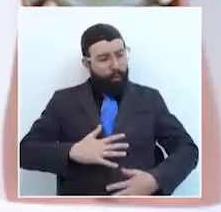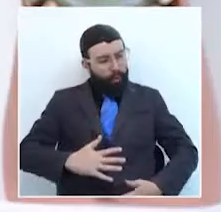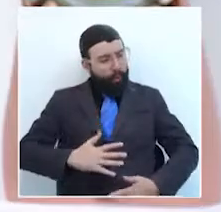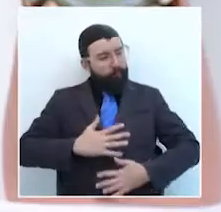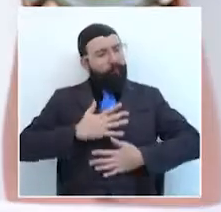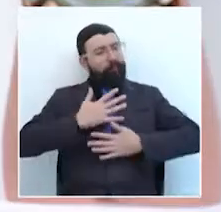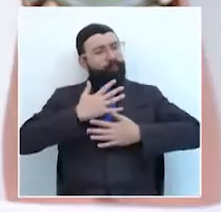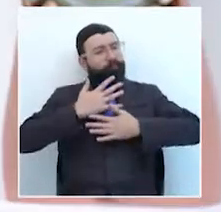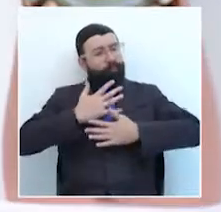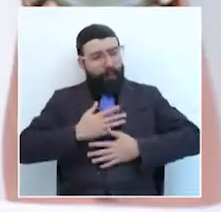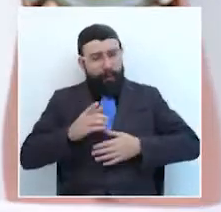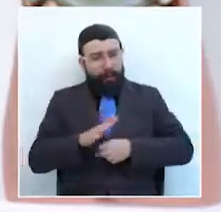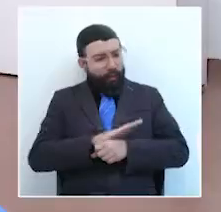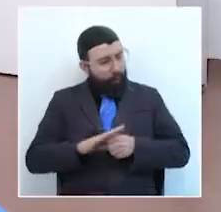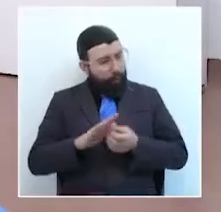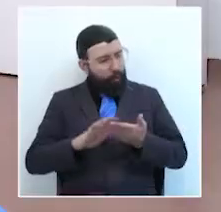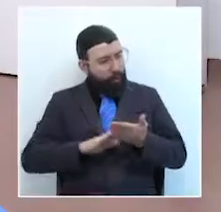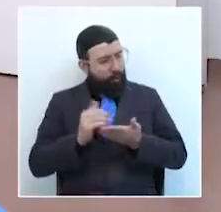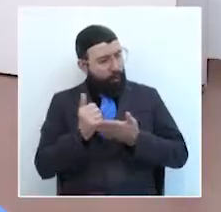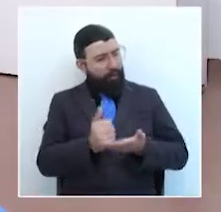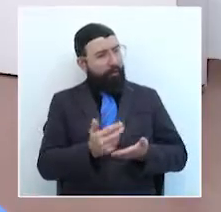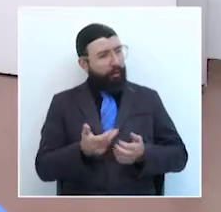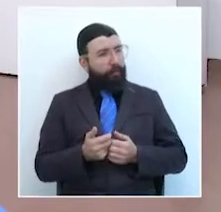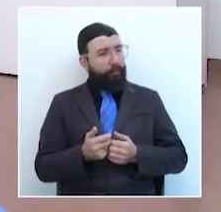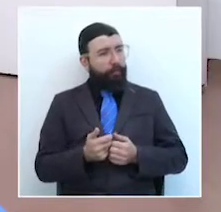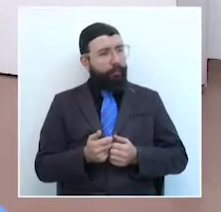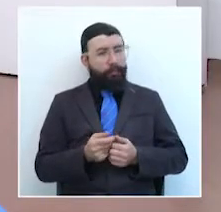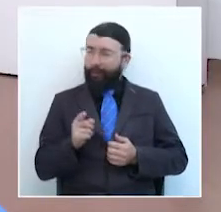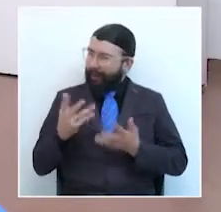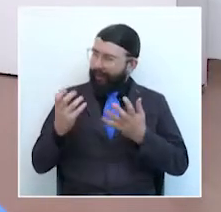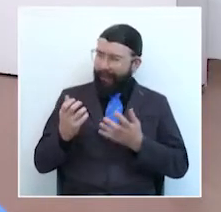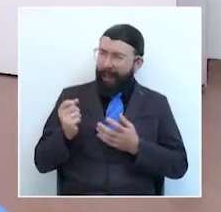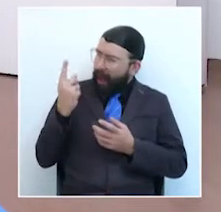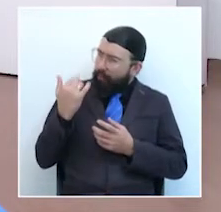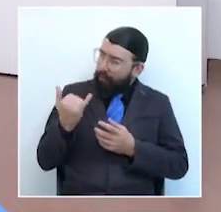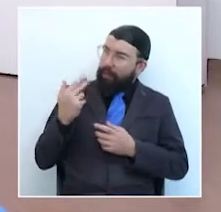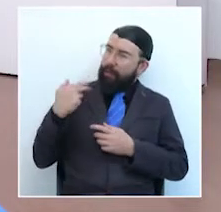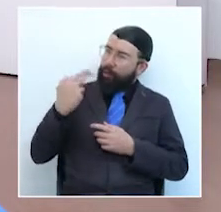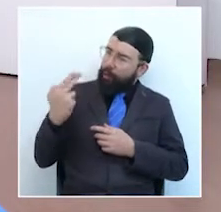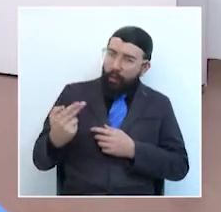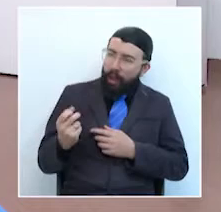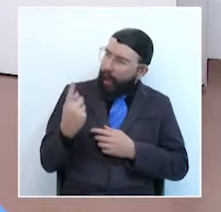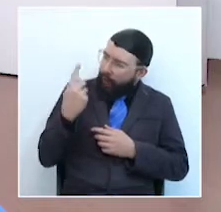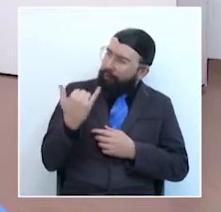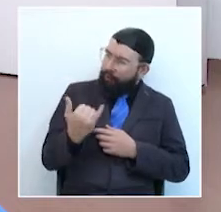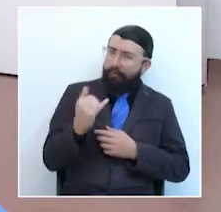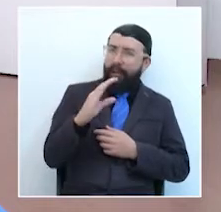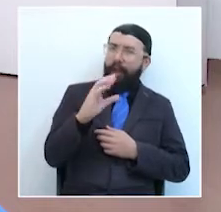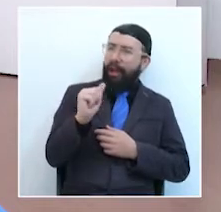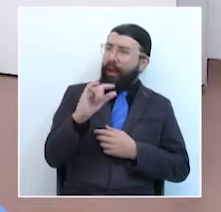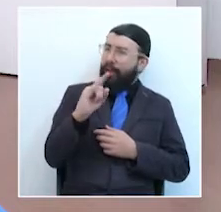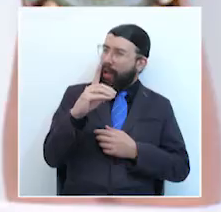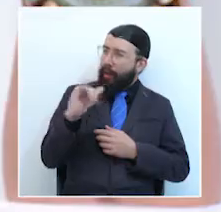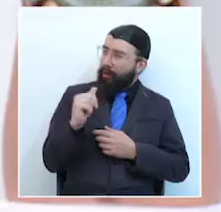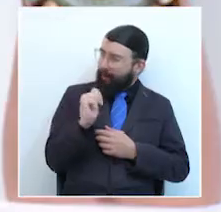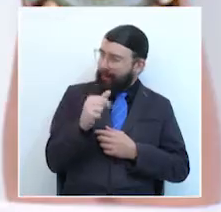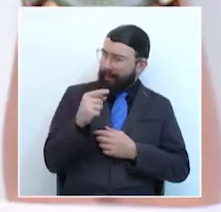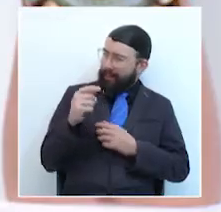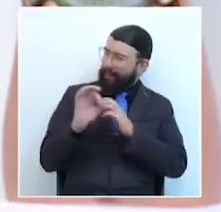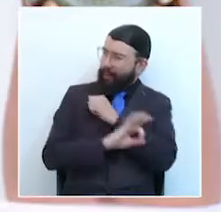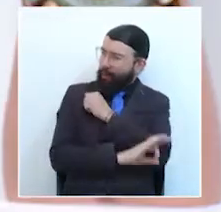problemática yo quiero encontrar una una historia de claudia una de las psicólogas